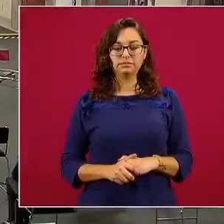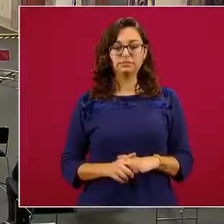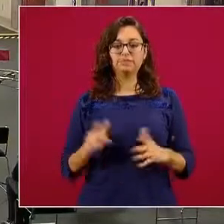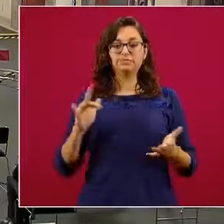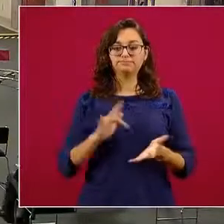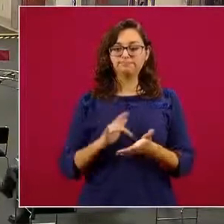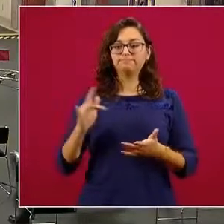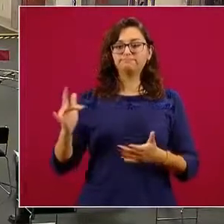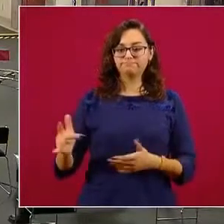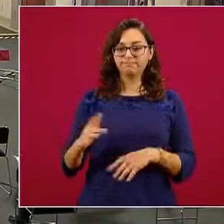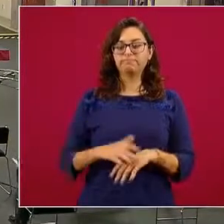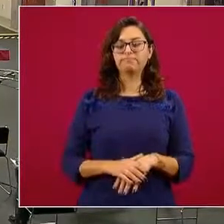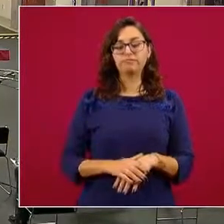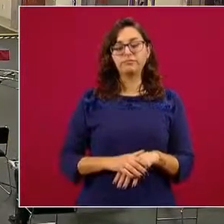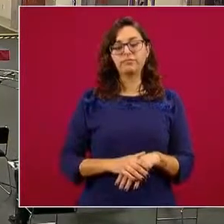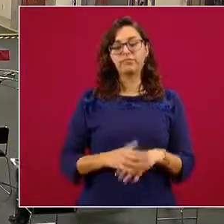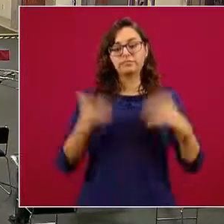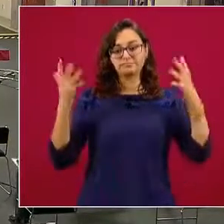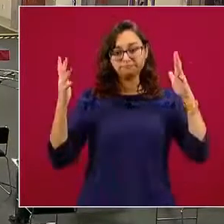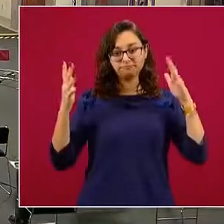Gracias por este reconocimiento